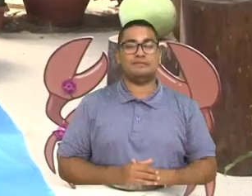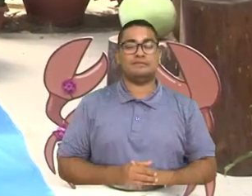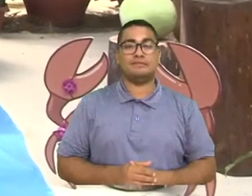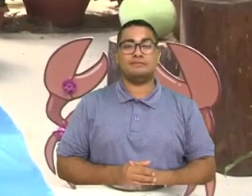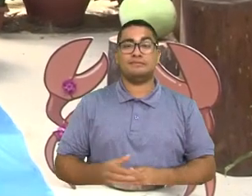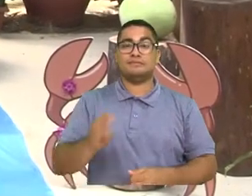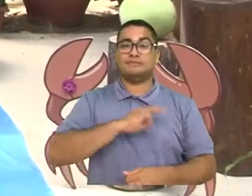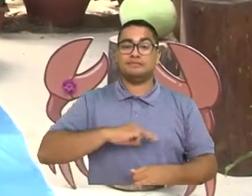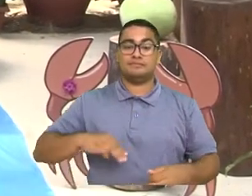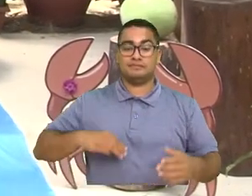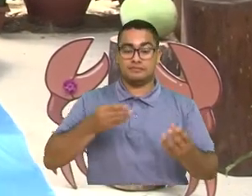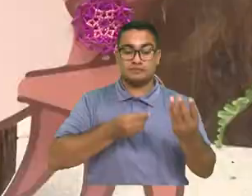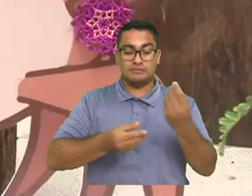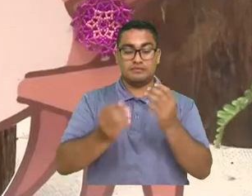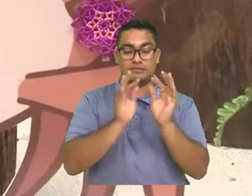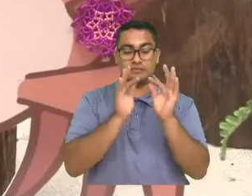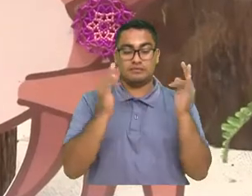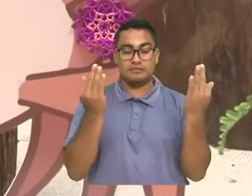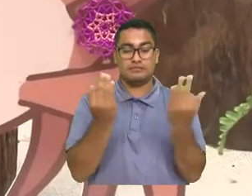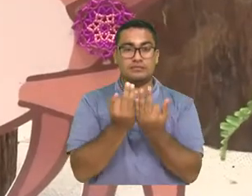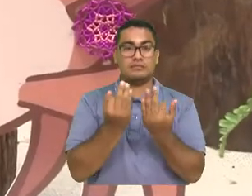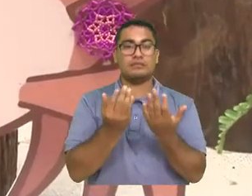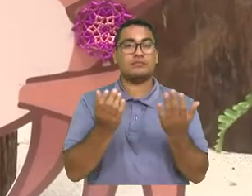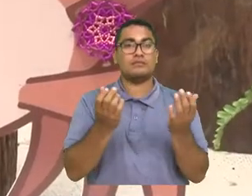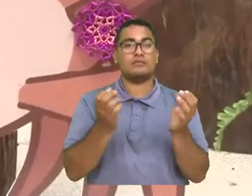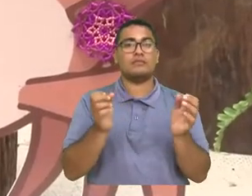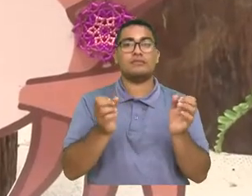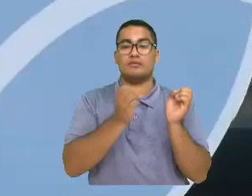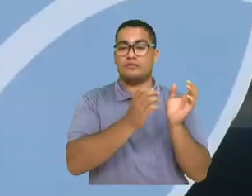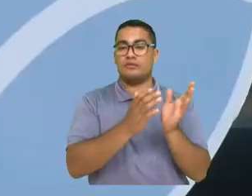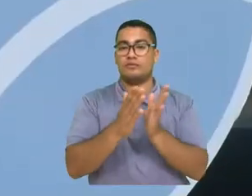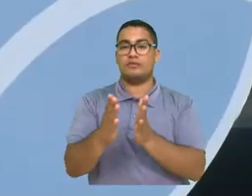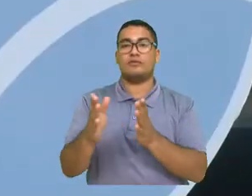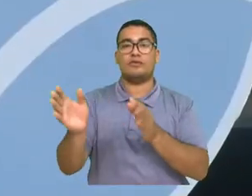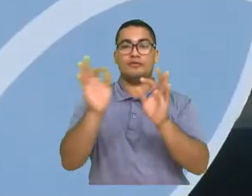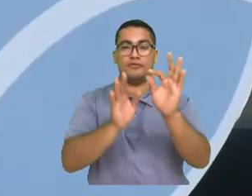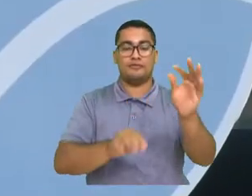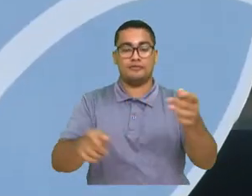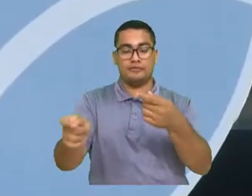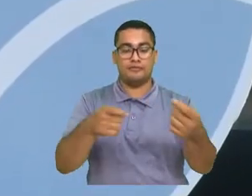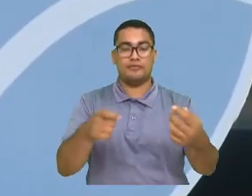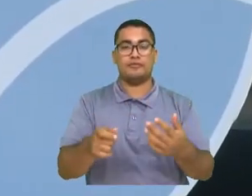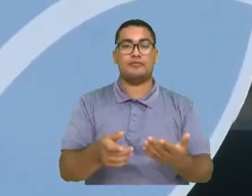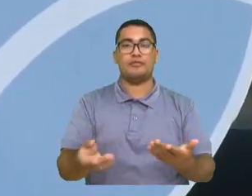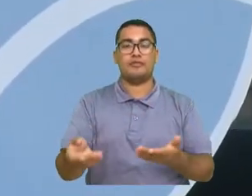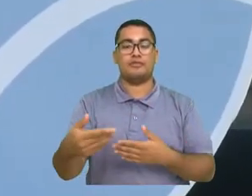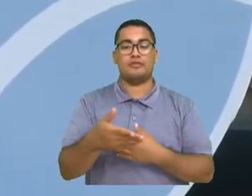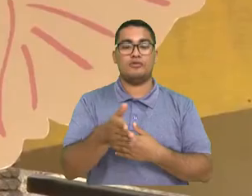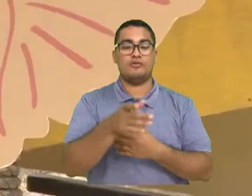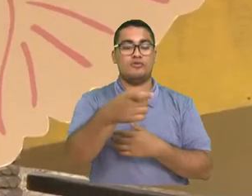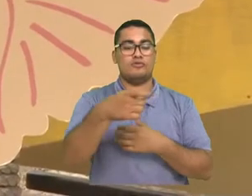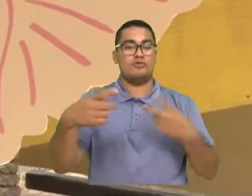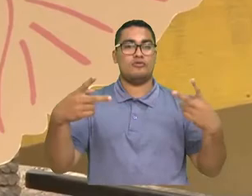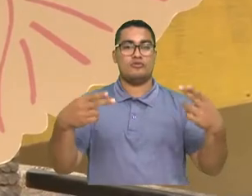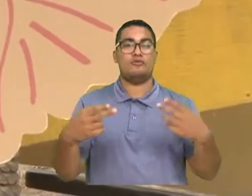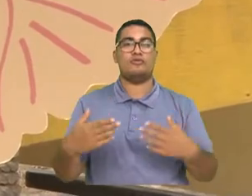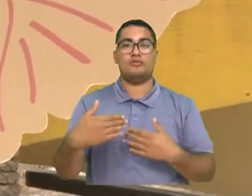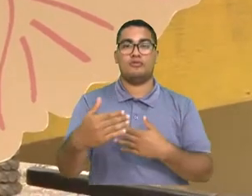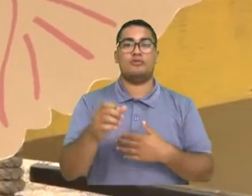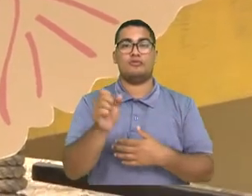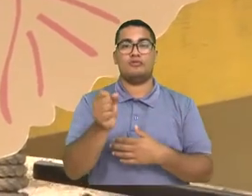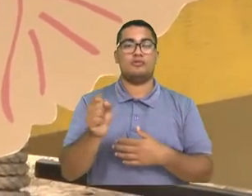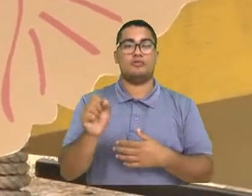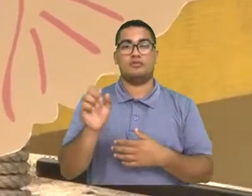El Ministerio de Economía Familiar organiza la Feria de Productos del Mar para este sábado 18 y domingo 19 de abril en